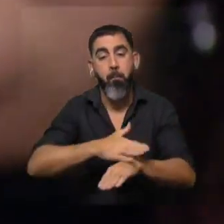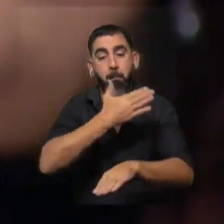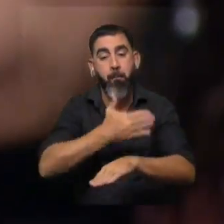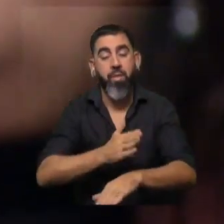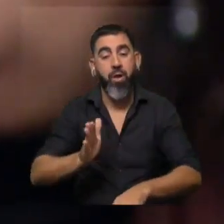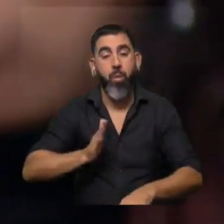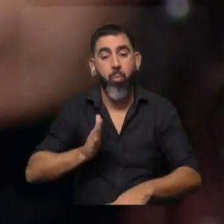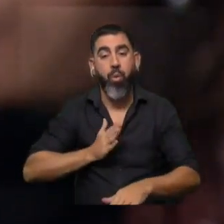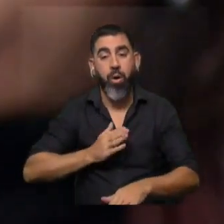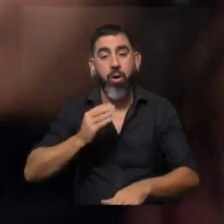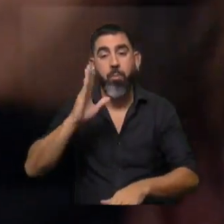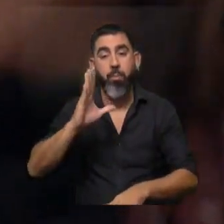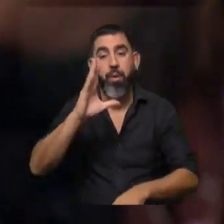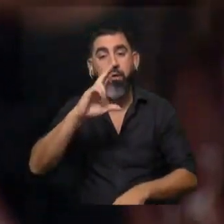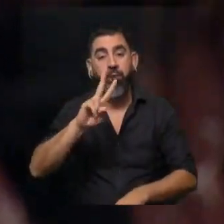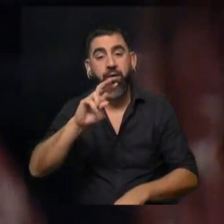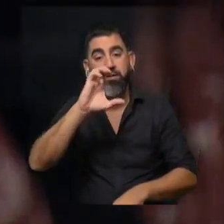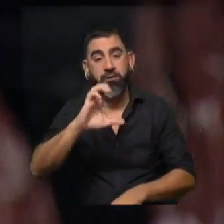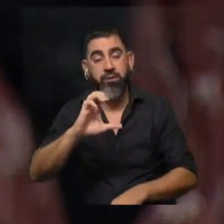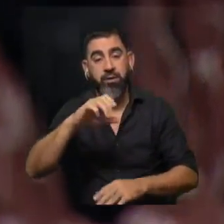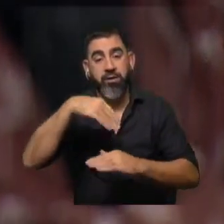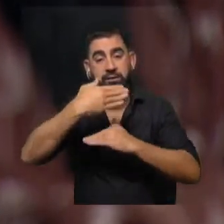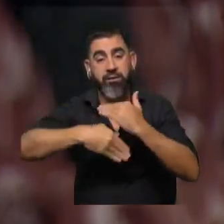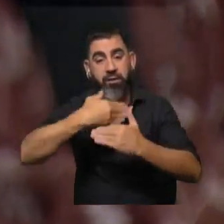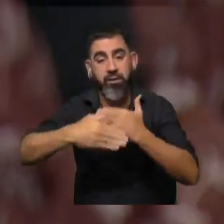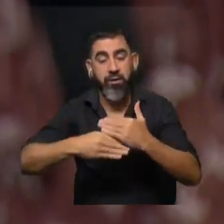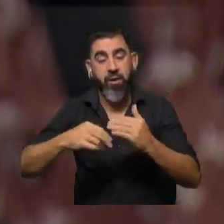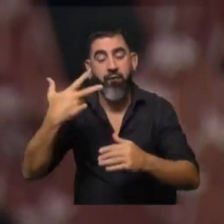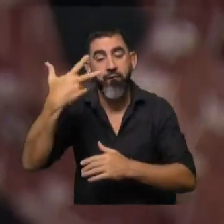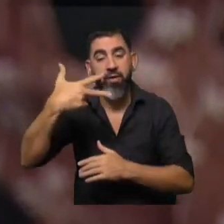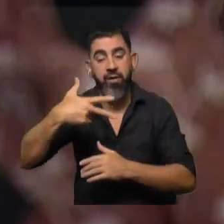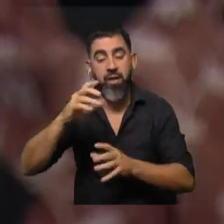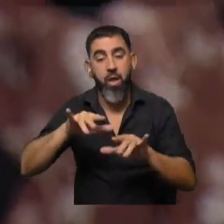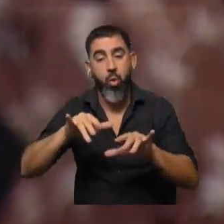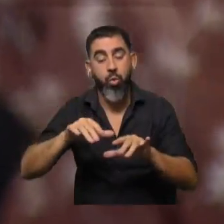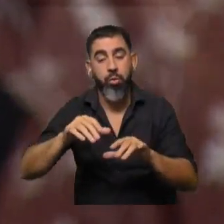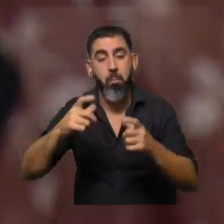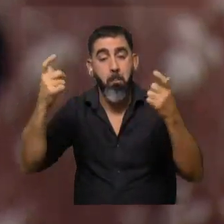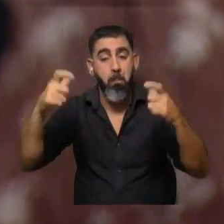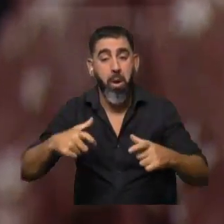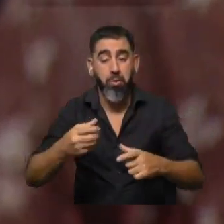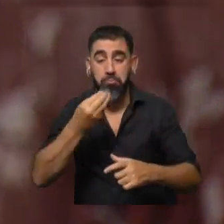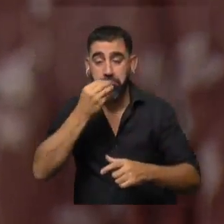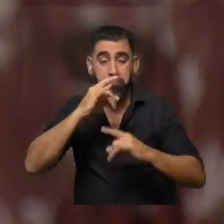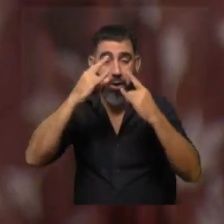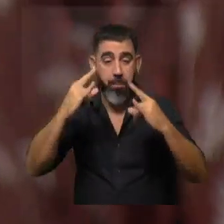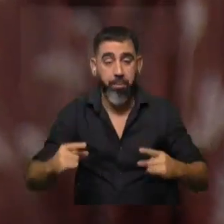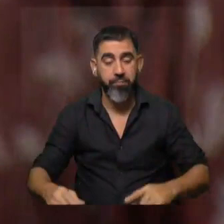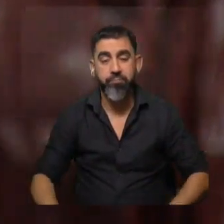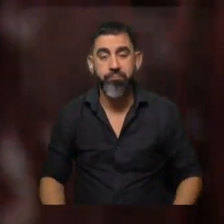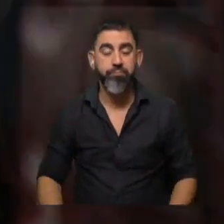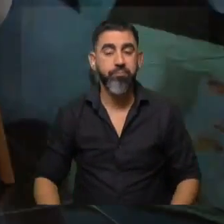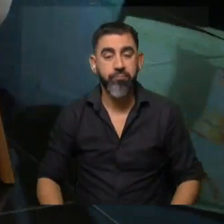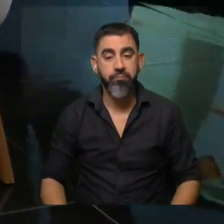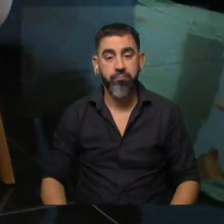un tubo de PVC, una cinta LED, un ventilador de computadora y un plato de camping. Sí, para que no se moje con los días de lluvia. ¿Qué es